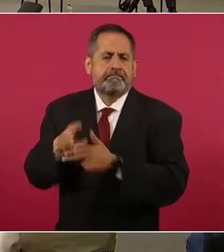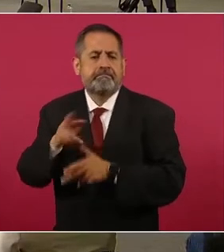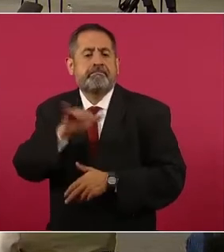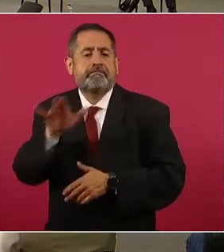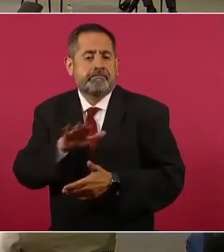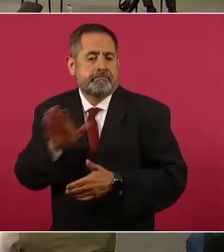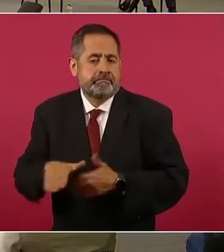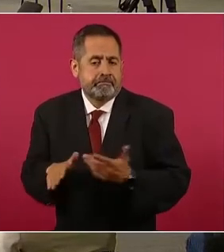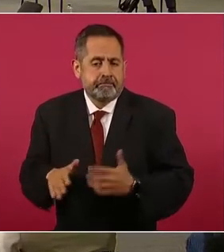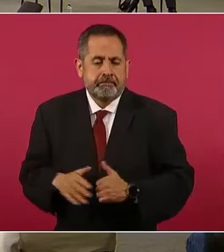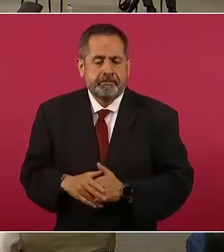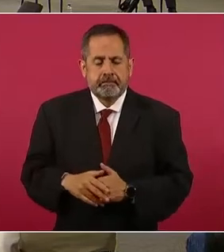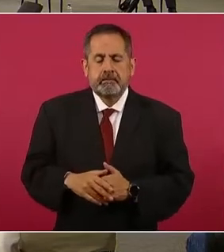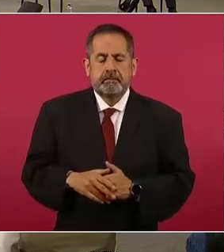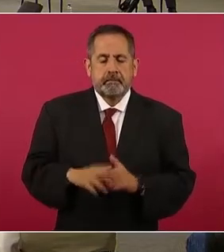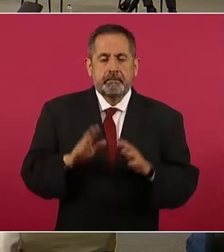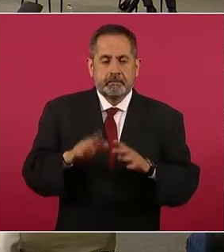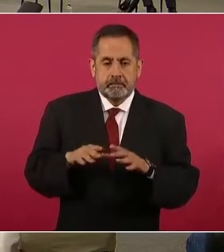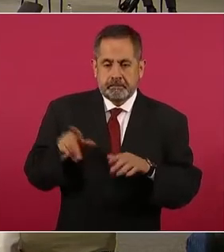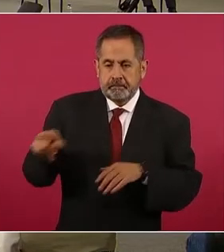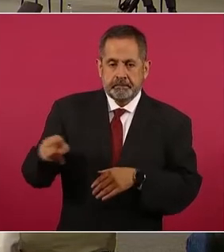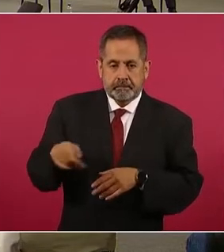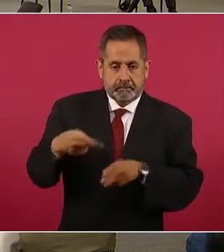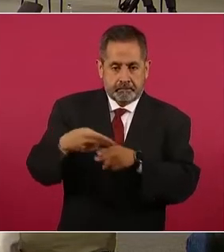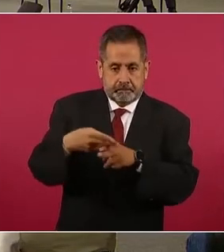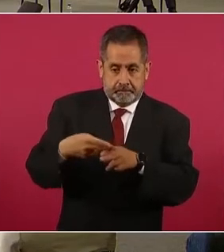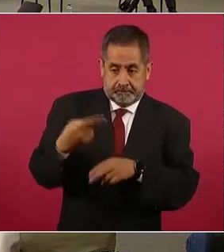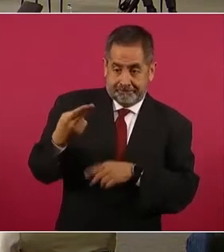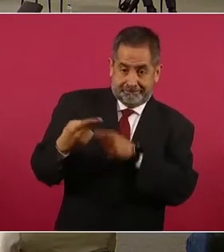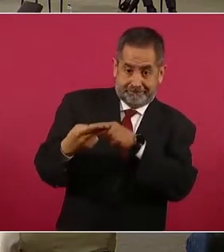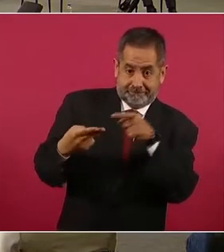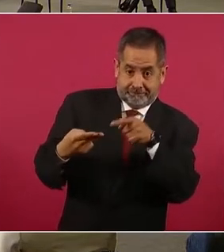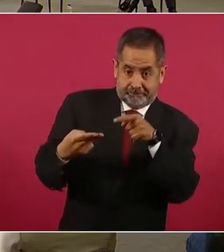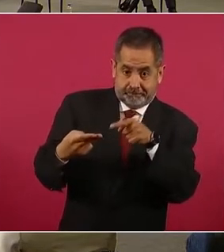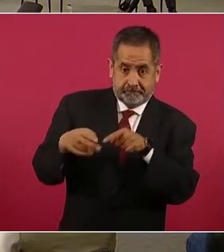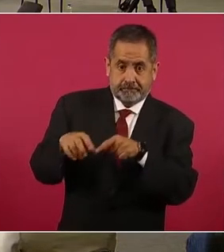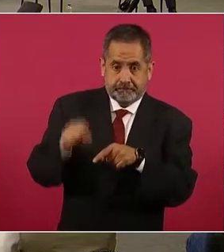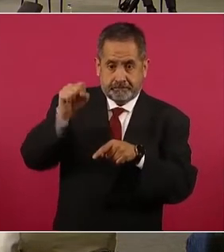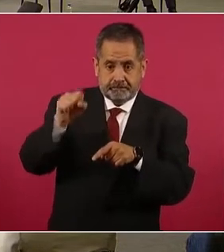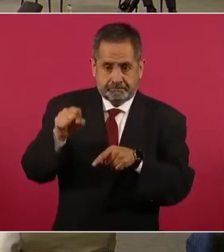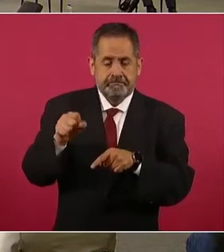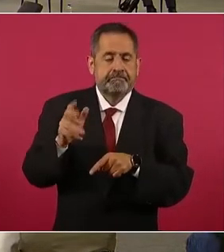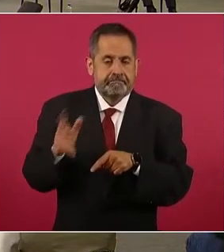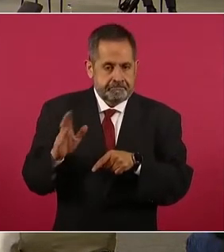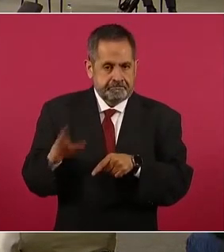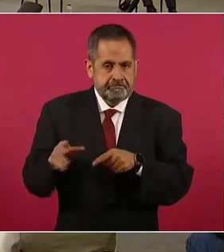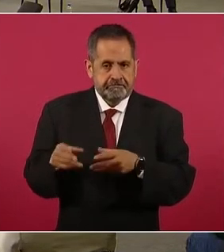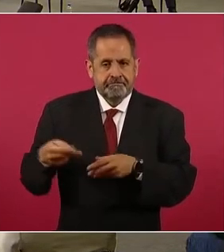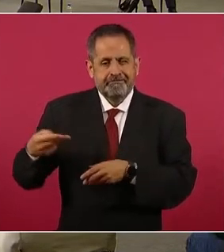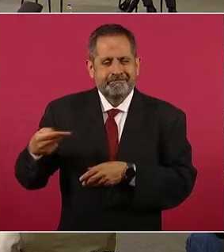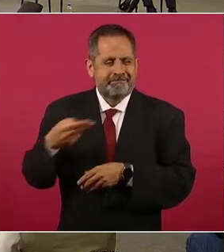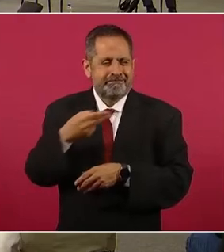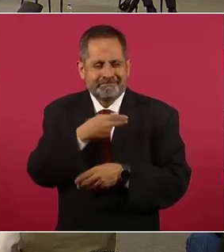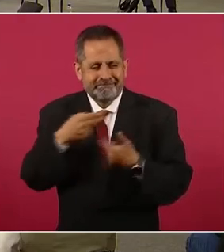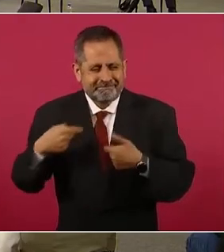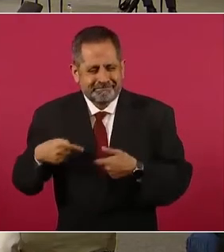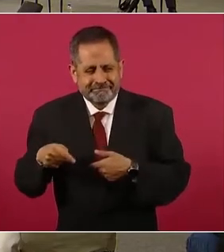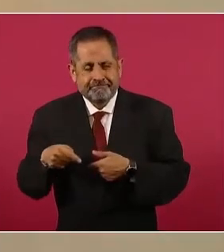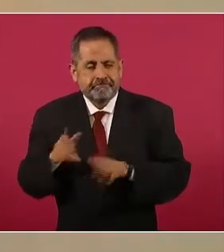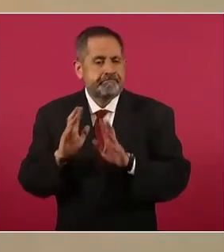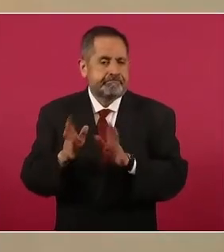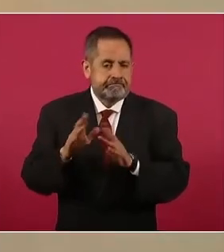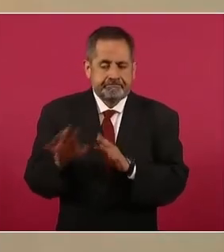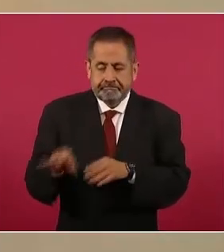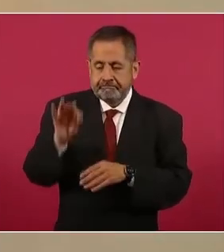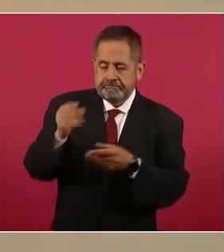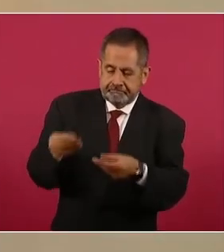Queremos señalar que se aseguró ya el cuchillo utilizado en los hechos que propiciaron las lesiones a la periodista